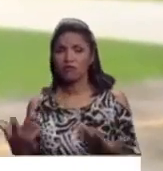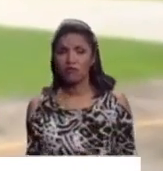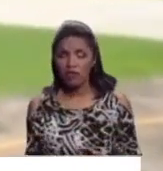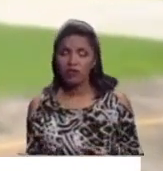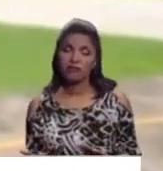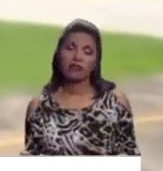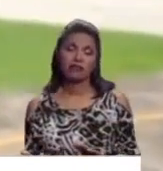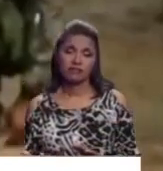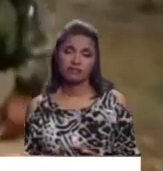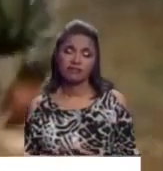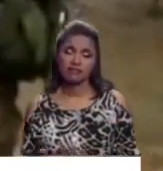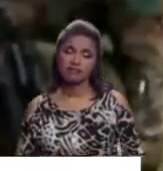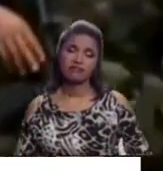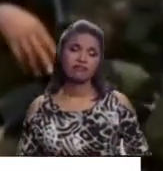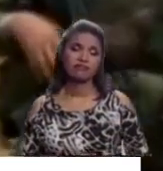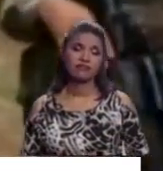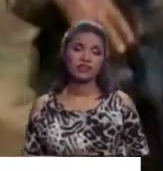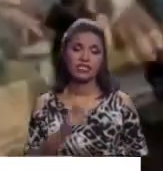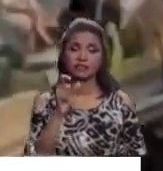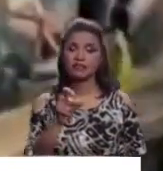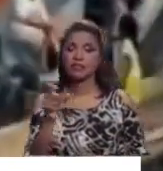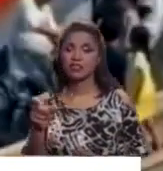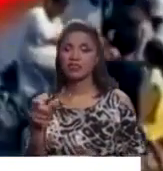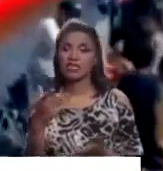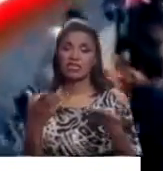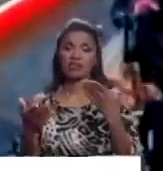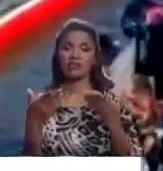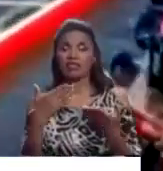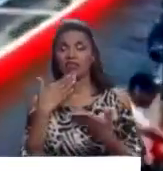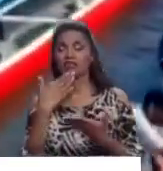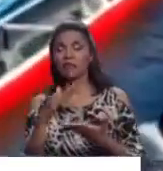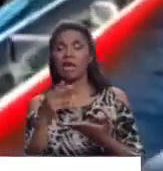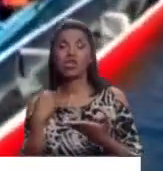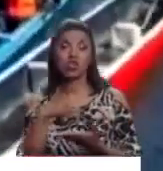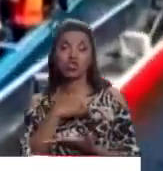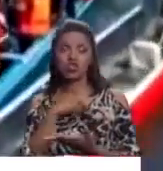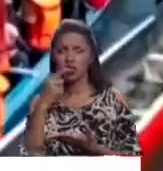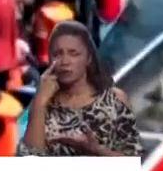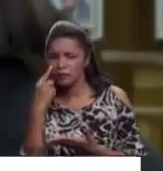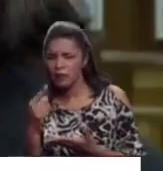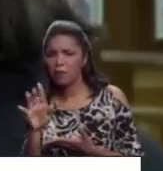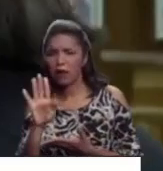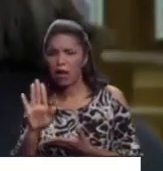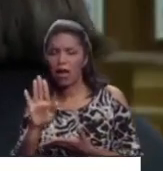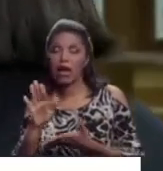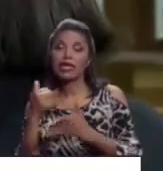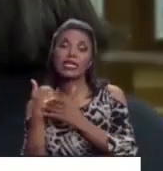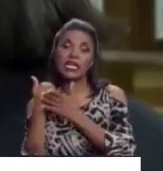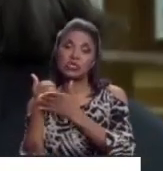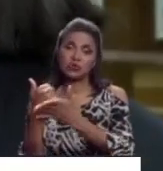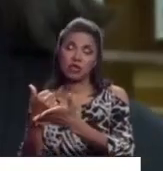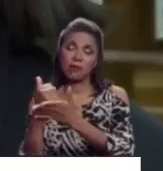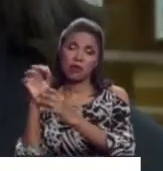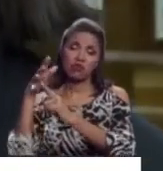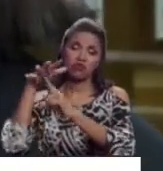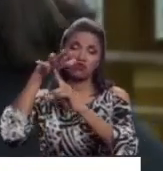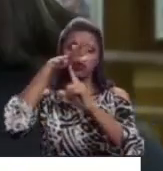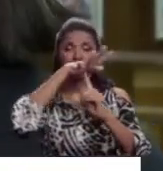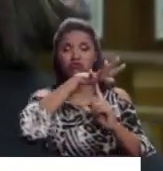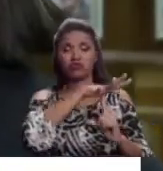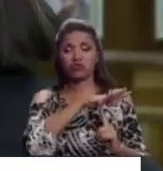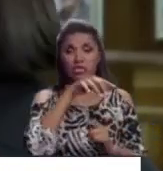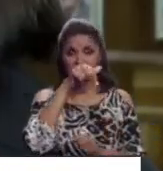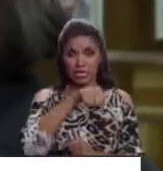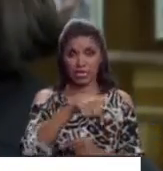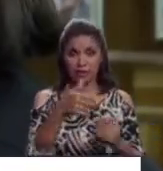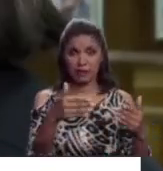evacuaciones en el helicóptero de personas que están en algún tipo de enfermedad y que luego entonces cuando llegan ya están graves. Parece